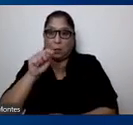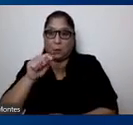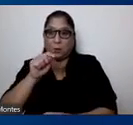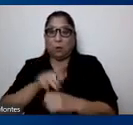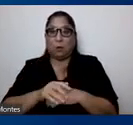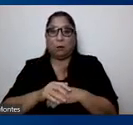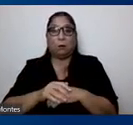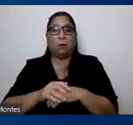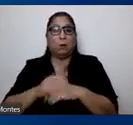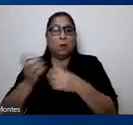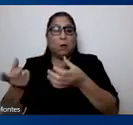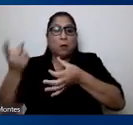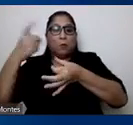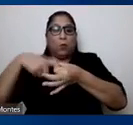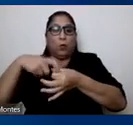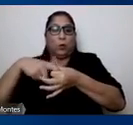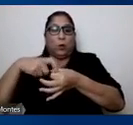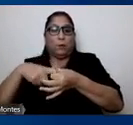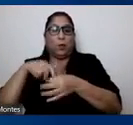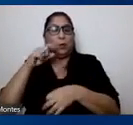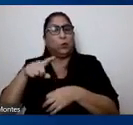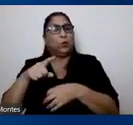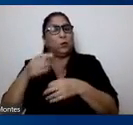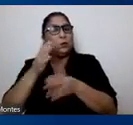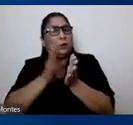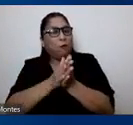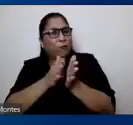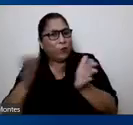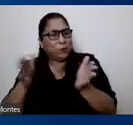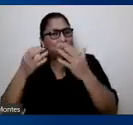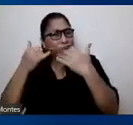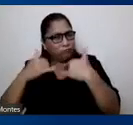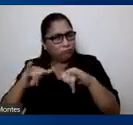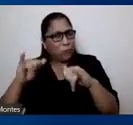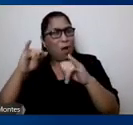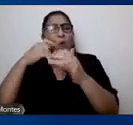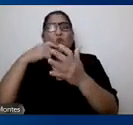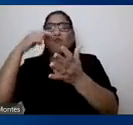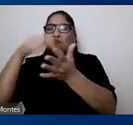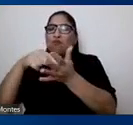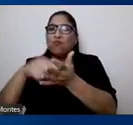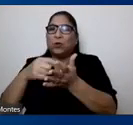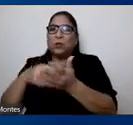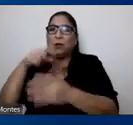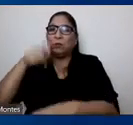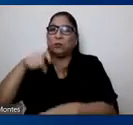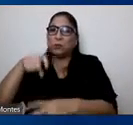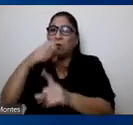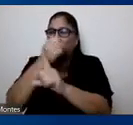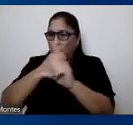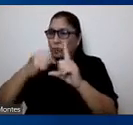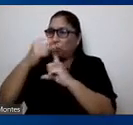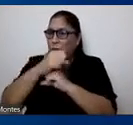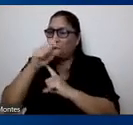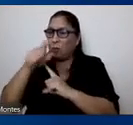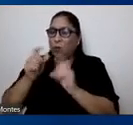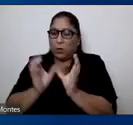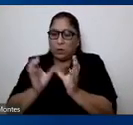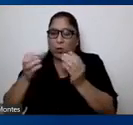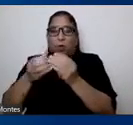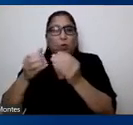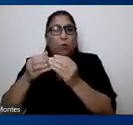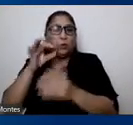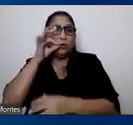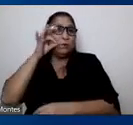este involucramiento o esta fase de involucramiento que aún estamos vive como sociedad con estas minorías étnicas